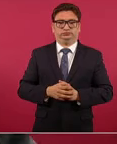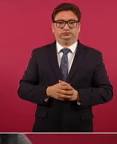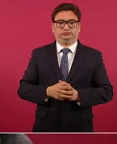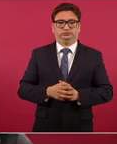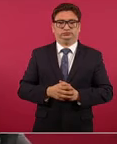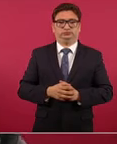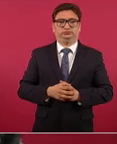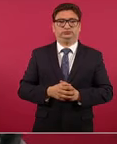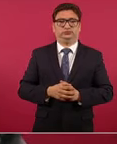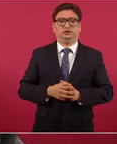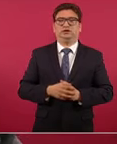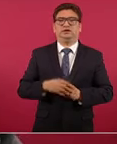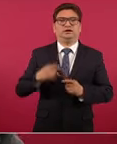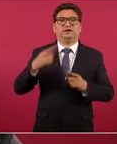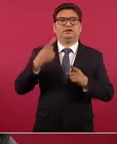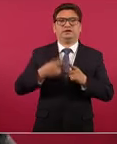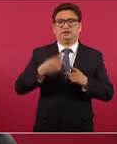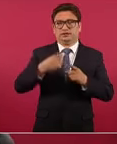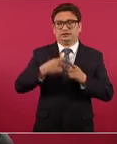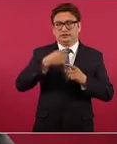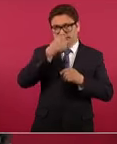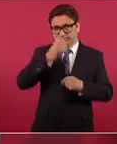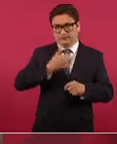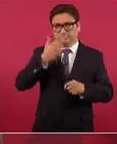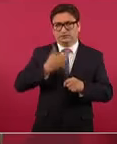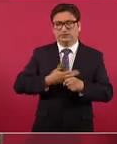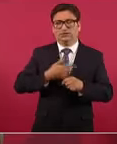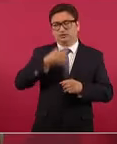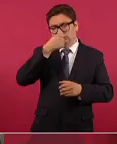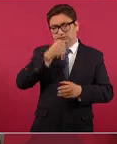quien era entonces secretario de educación